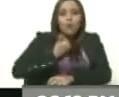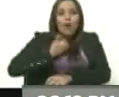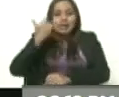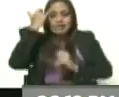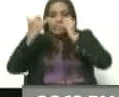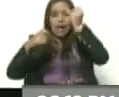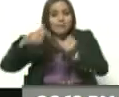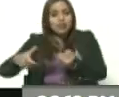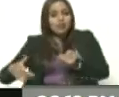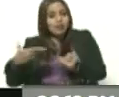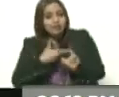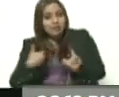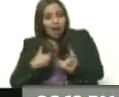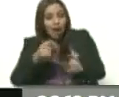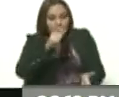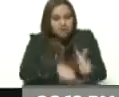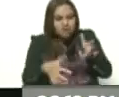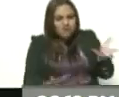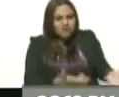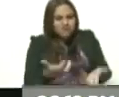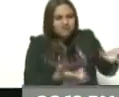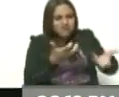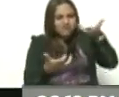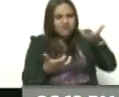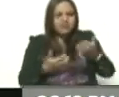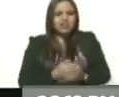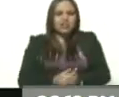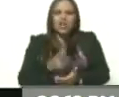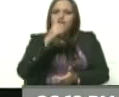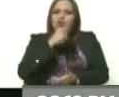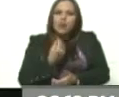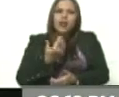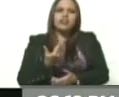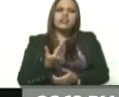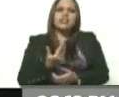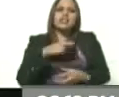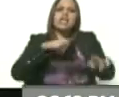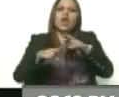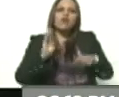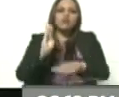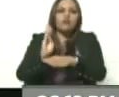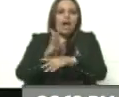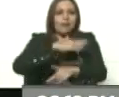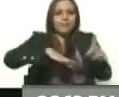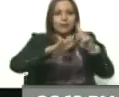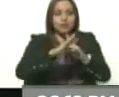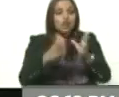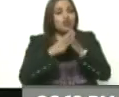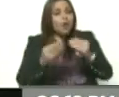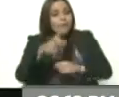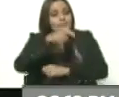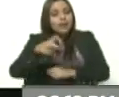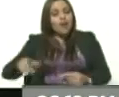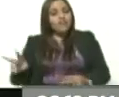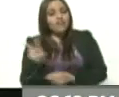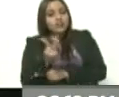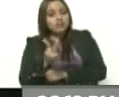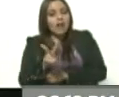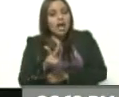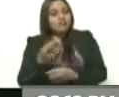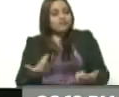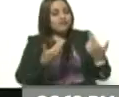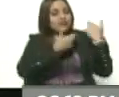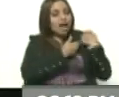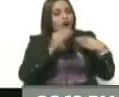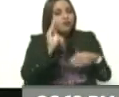intención de sabotaje para que vaya en contra del cuidado del ambiente. Todos los venezolanos somos responsables por cuidar el ambiente, así